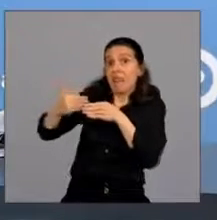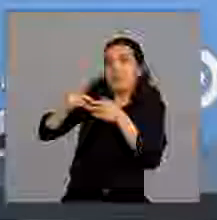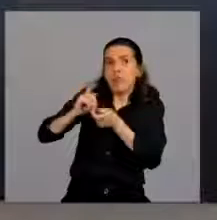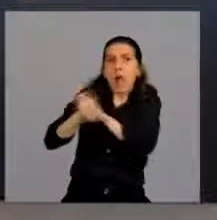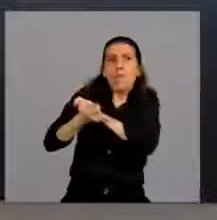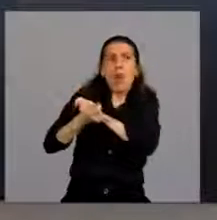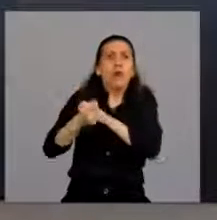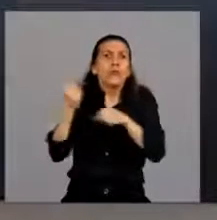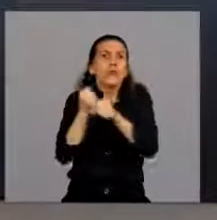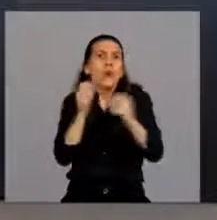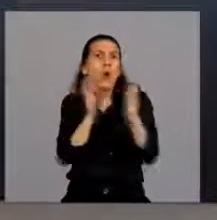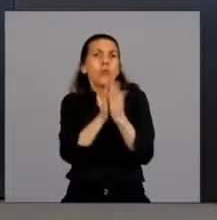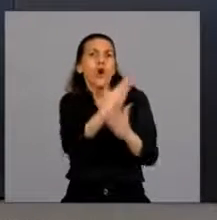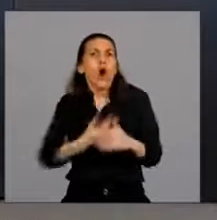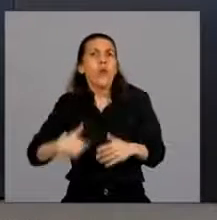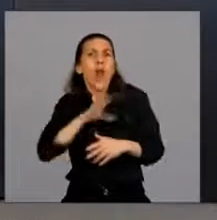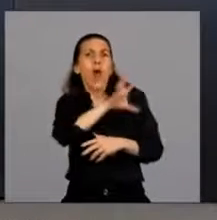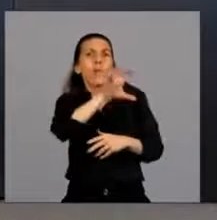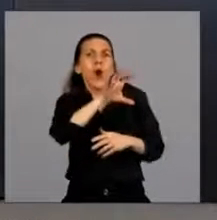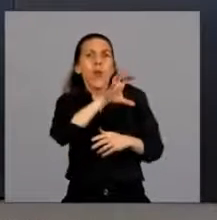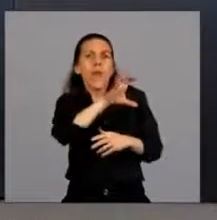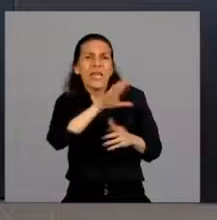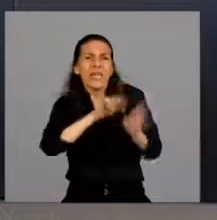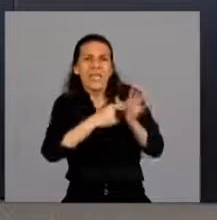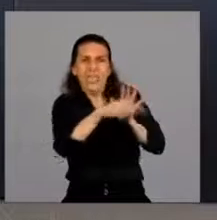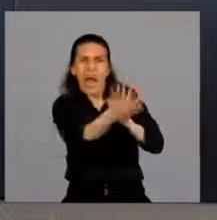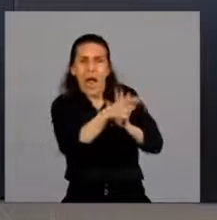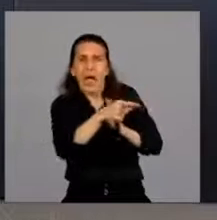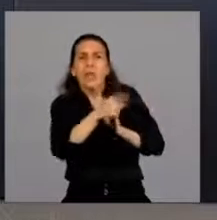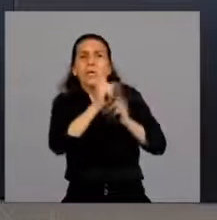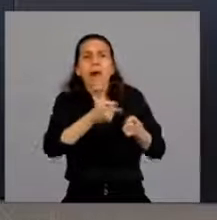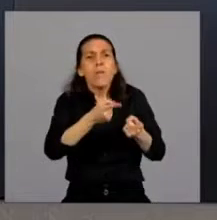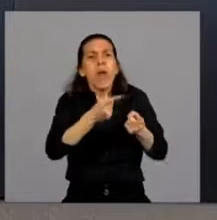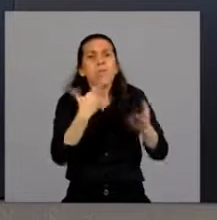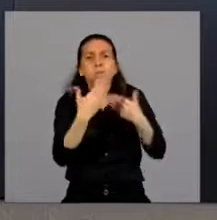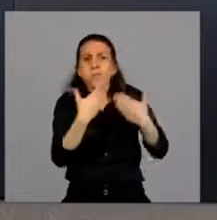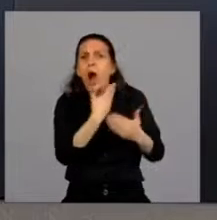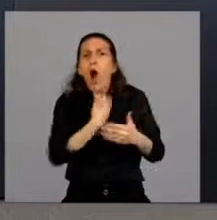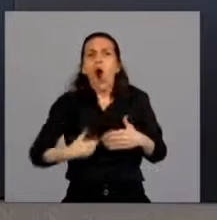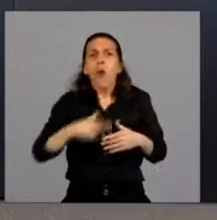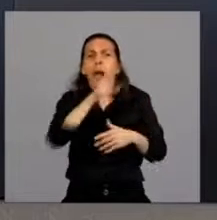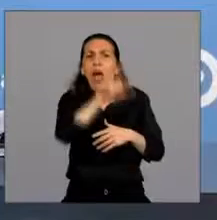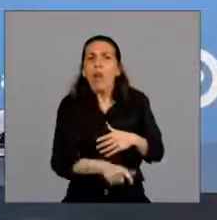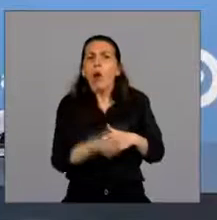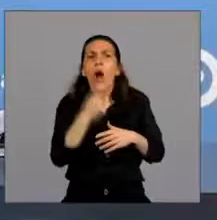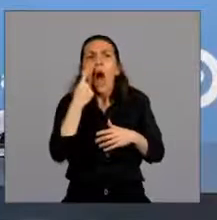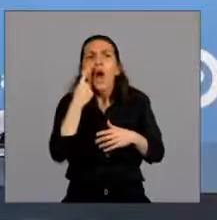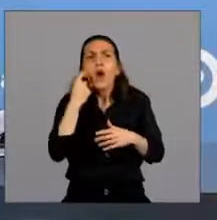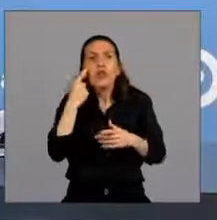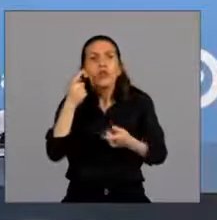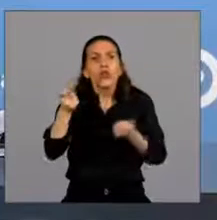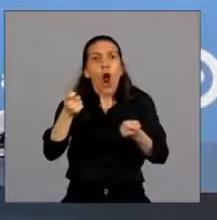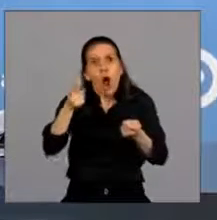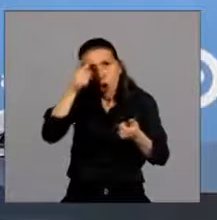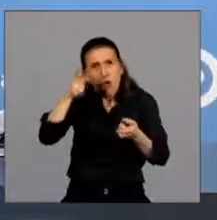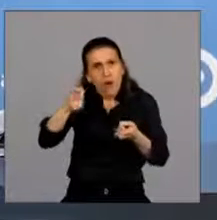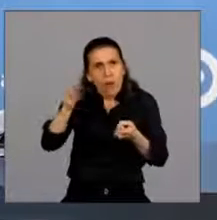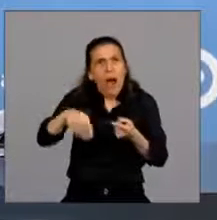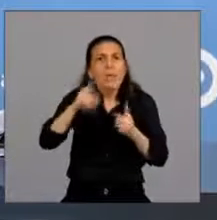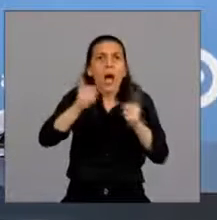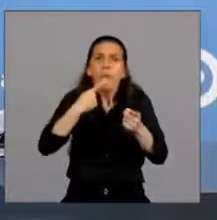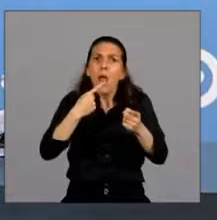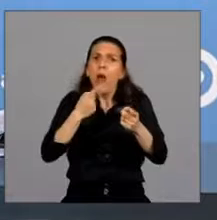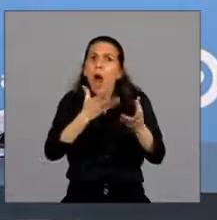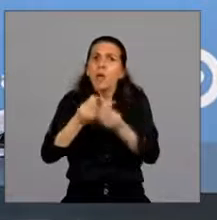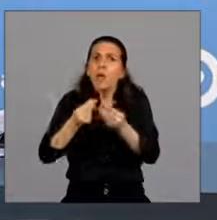gobierno de la provincia e incluso hoy a la mañana hablábamos con el gobernador de reforzar aún más el control. Sirvió el reempadronamiento que se hizo